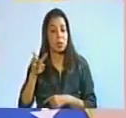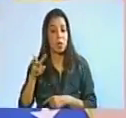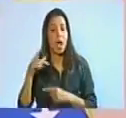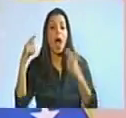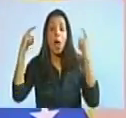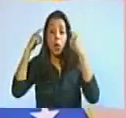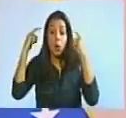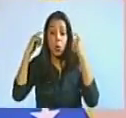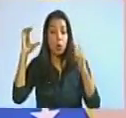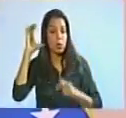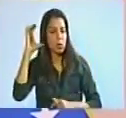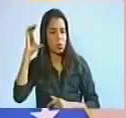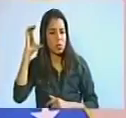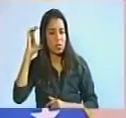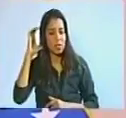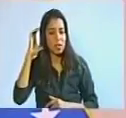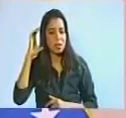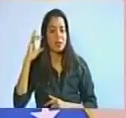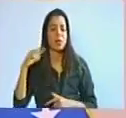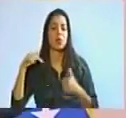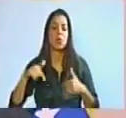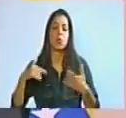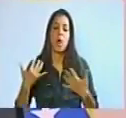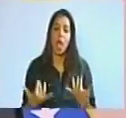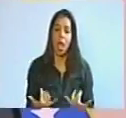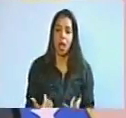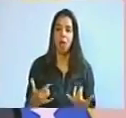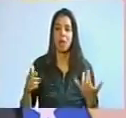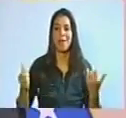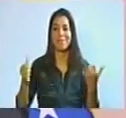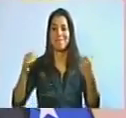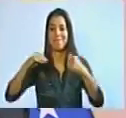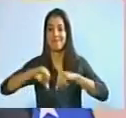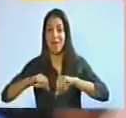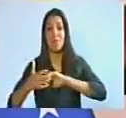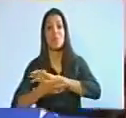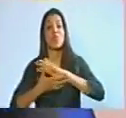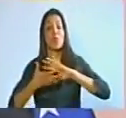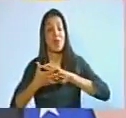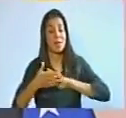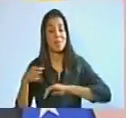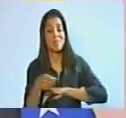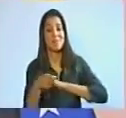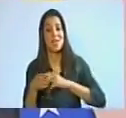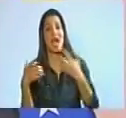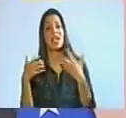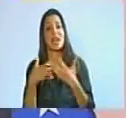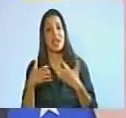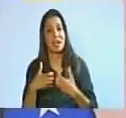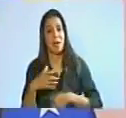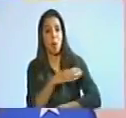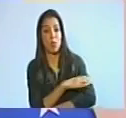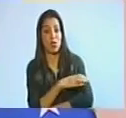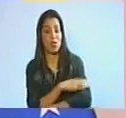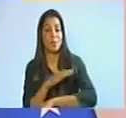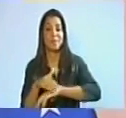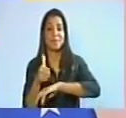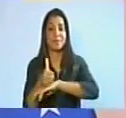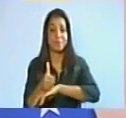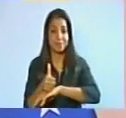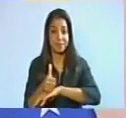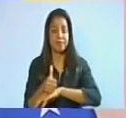estamos partiendo de la construcción de un modelo en medio de una guerra económica. Lo decía el compatriota presidente de la